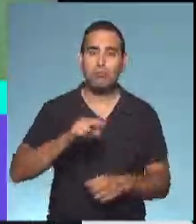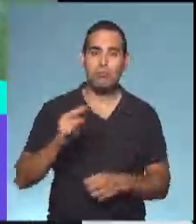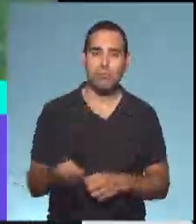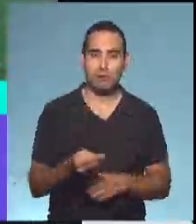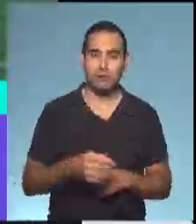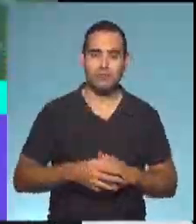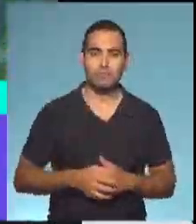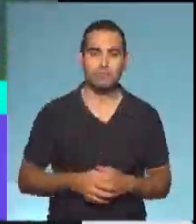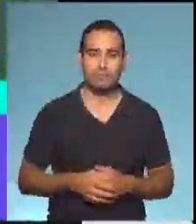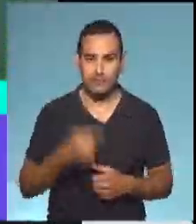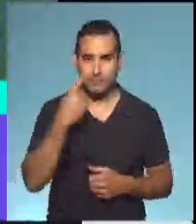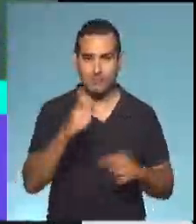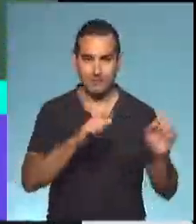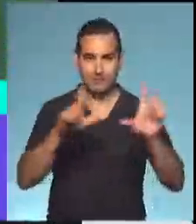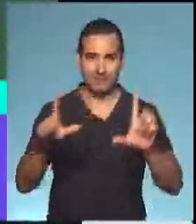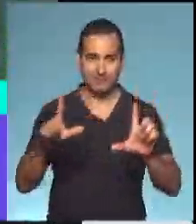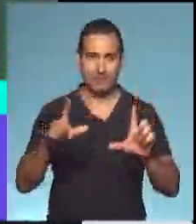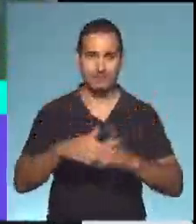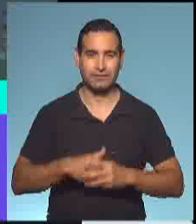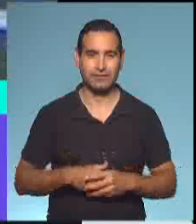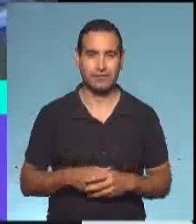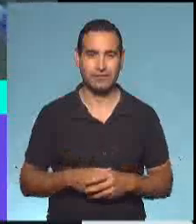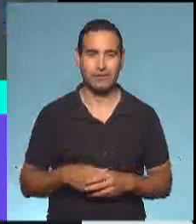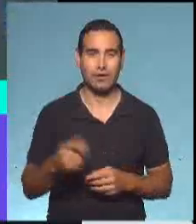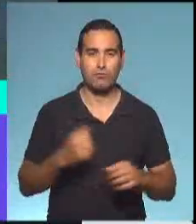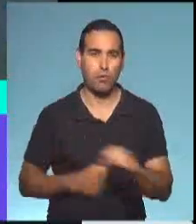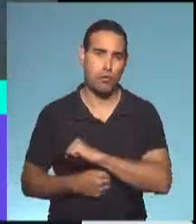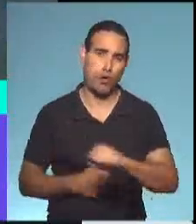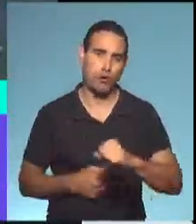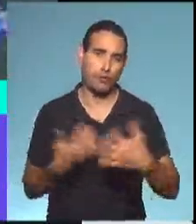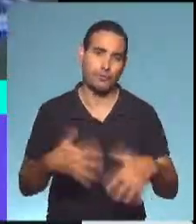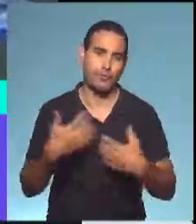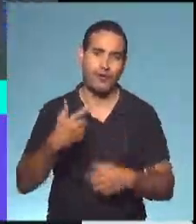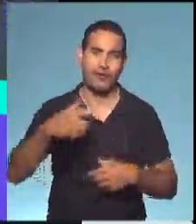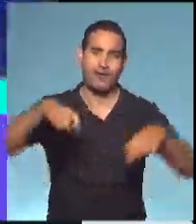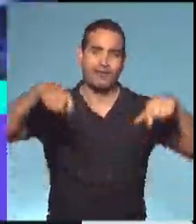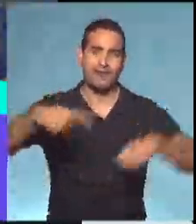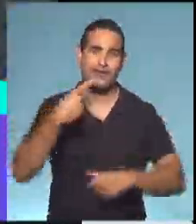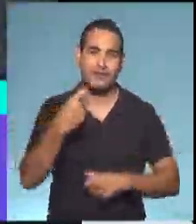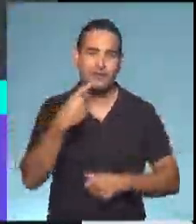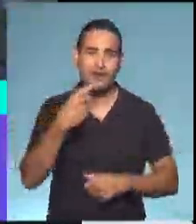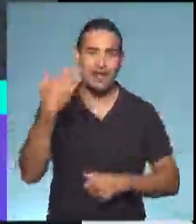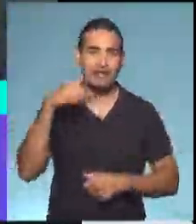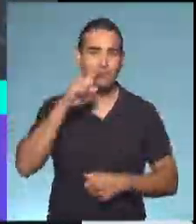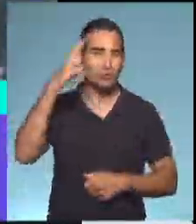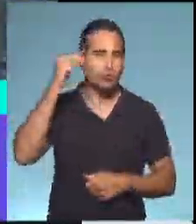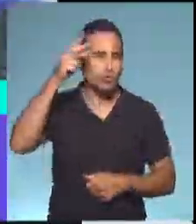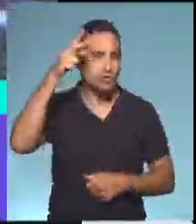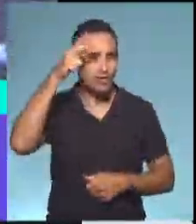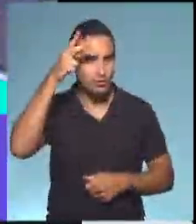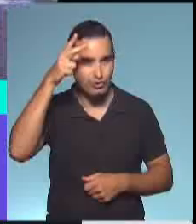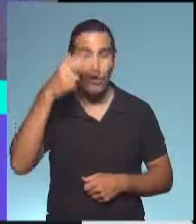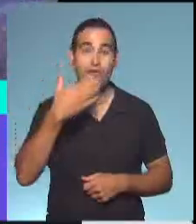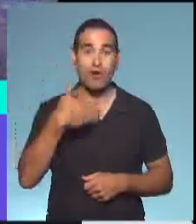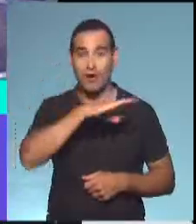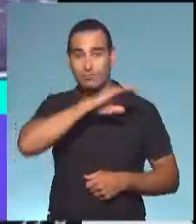fútbol. Este es el recuerdo, mirá, ahí lo tenés. A Graziani haciendo uno de los goles memorables en cancha de River, cuando Boca en el 88 le